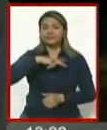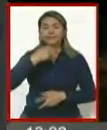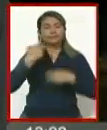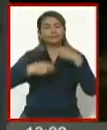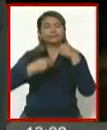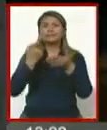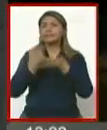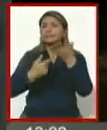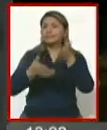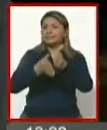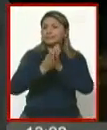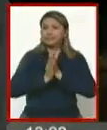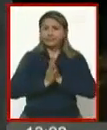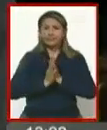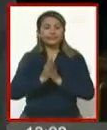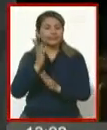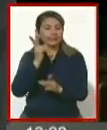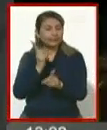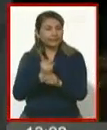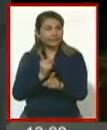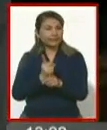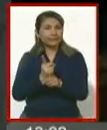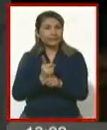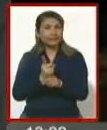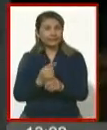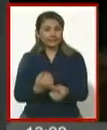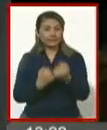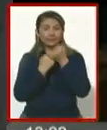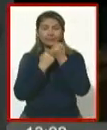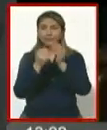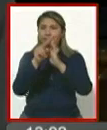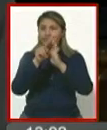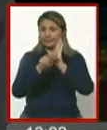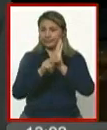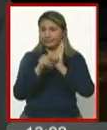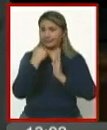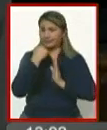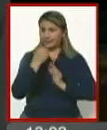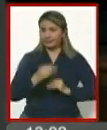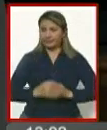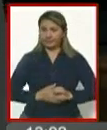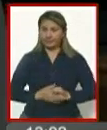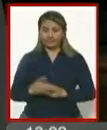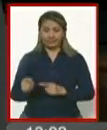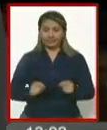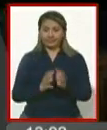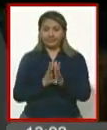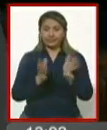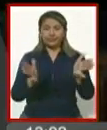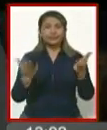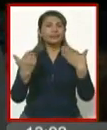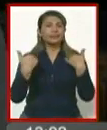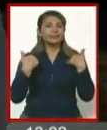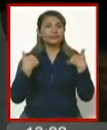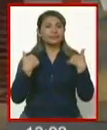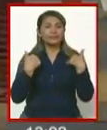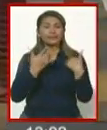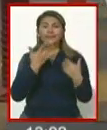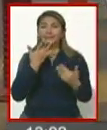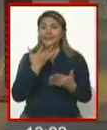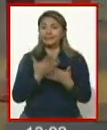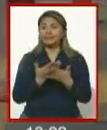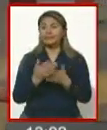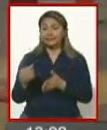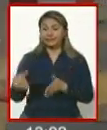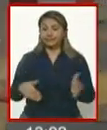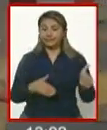es lo que pedimos. Nosotros pedimos algo justo y correcto y que nos respalda la norma. La norma dice que el transporte público tiene que tener preferencias en